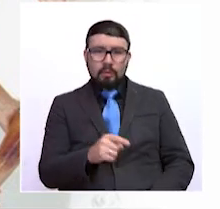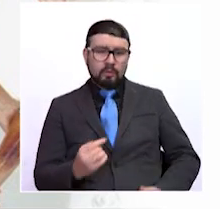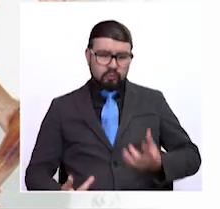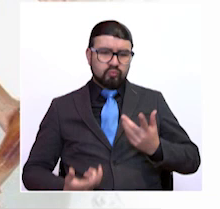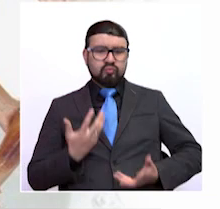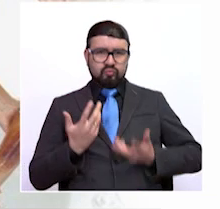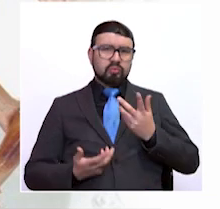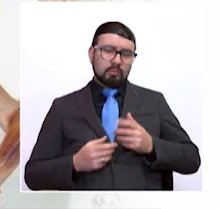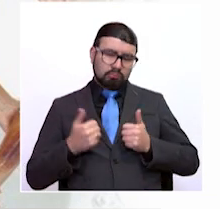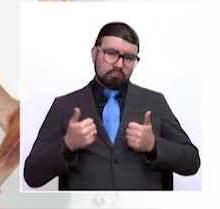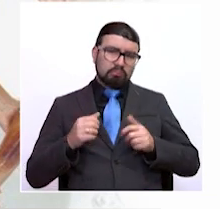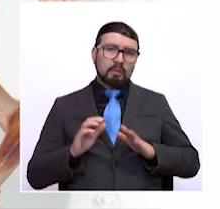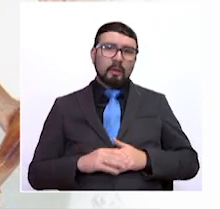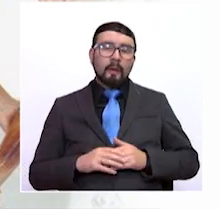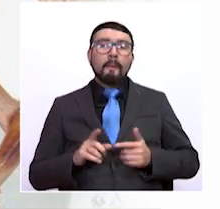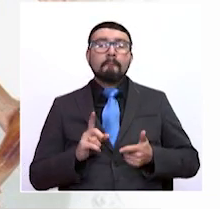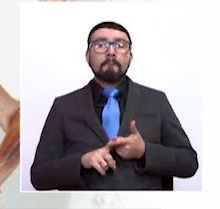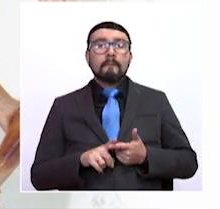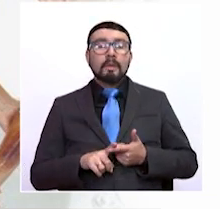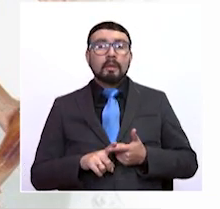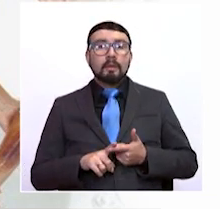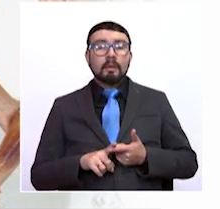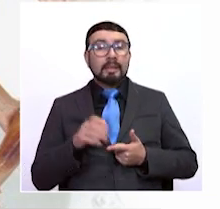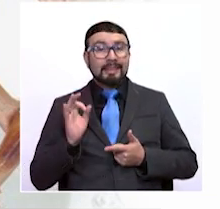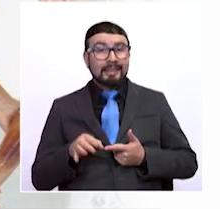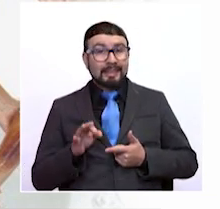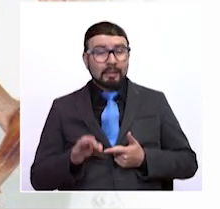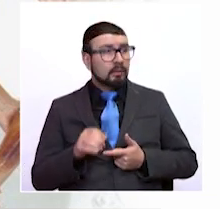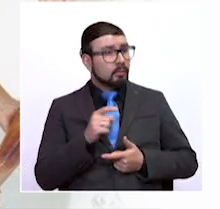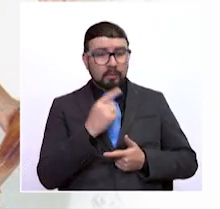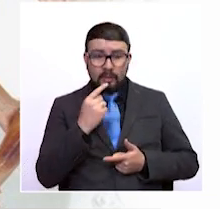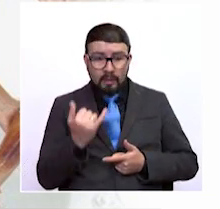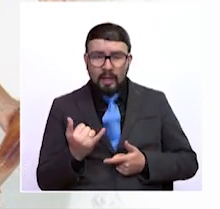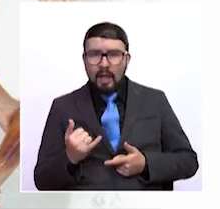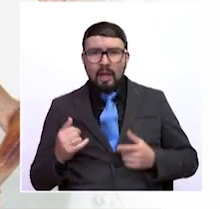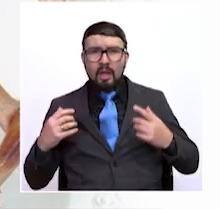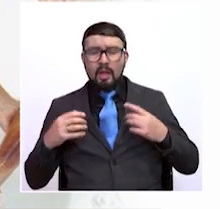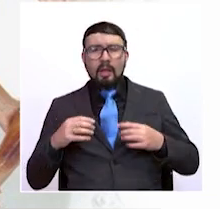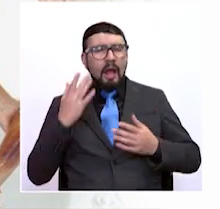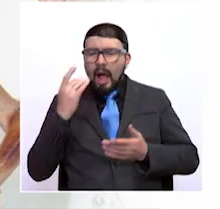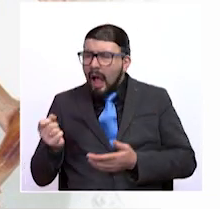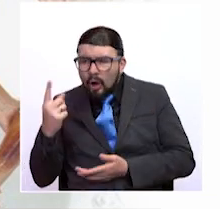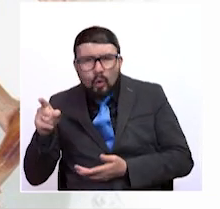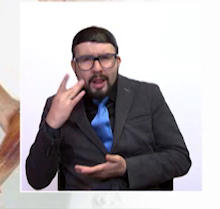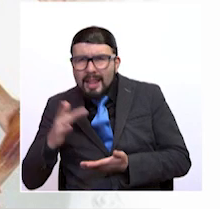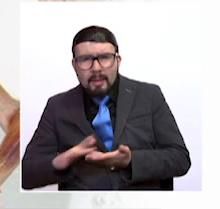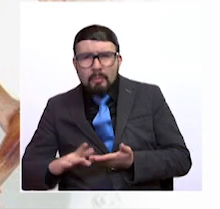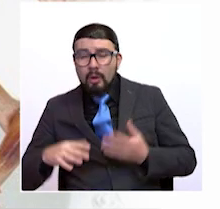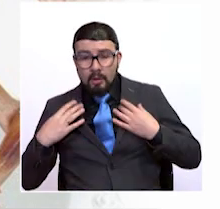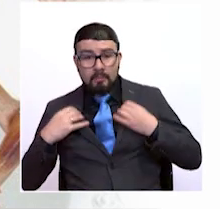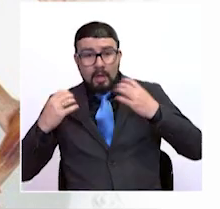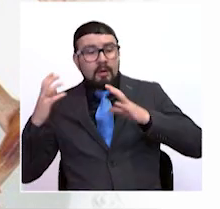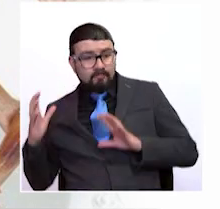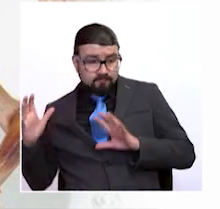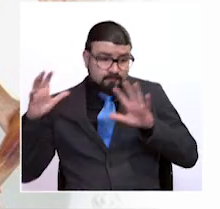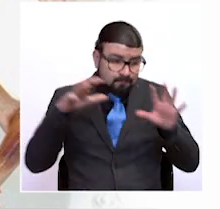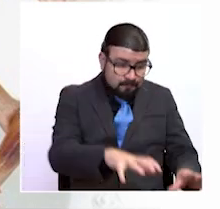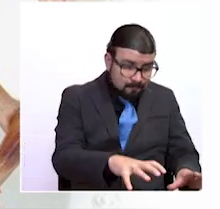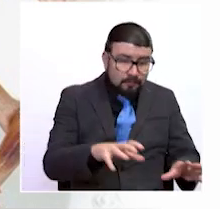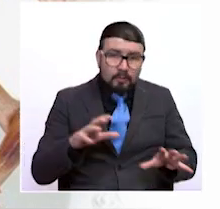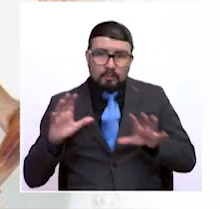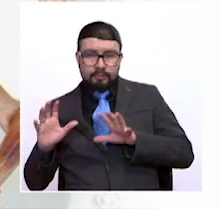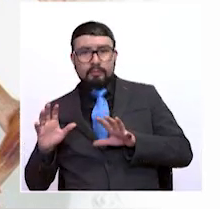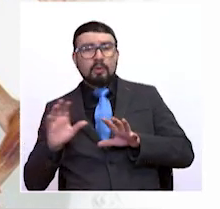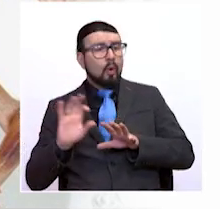utilizamos. Vamos a tratar siempre de cubrir con apósitos o con una manta limpia al paciente, mientras que lo trasladamos